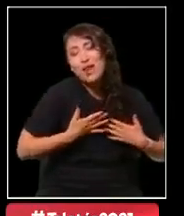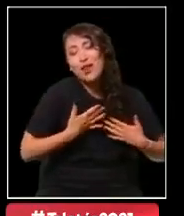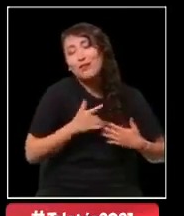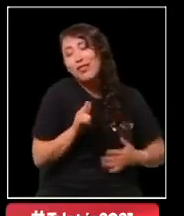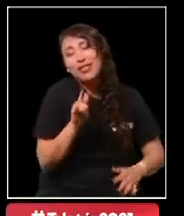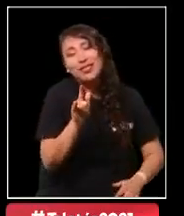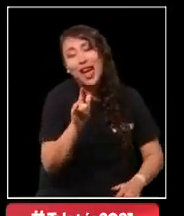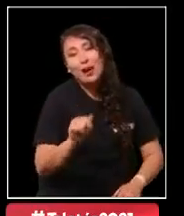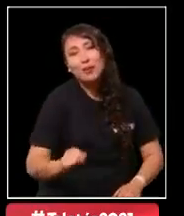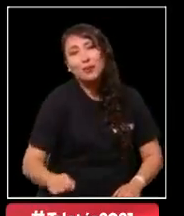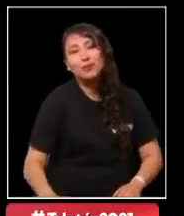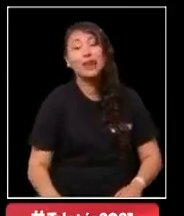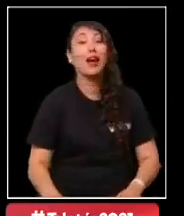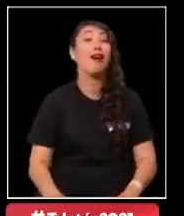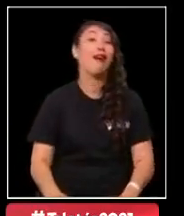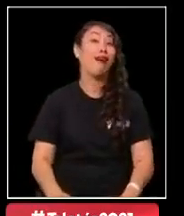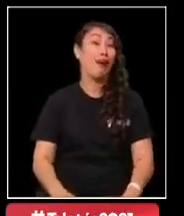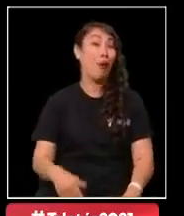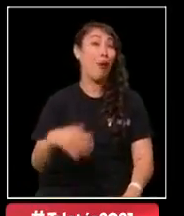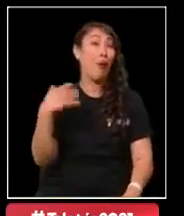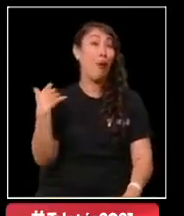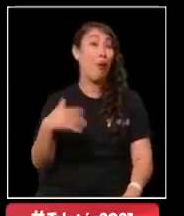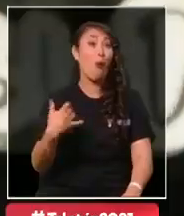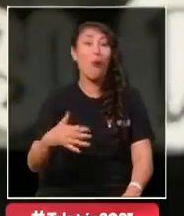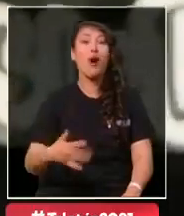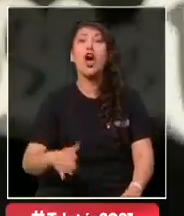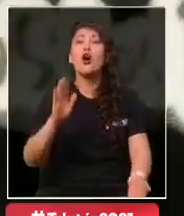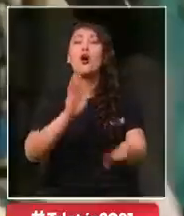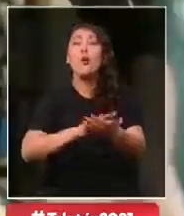mucho. Vaya, vaya, vaya. ¿Cómo tengo así?